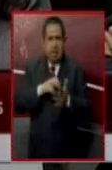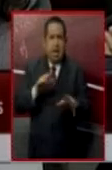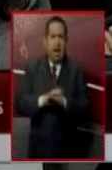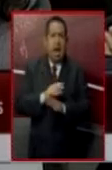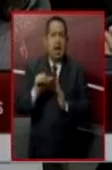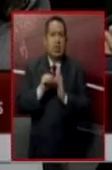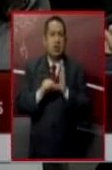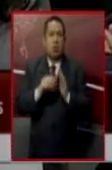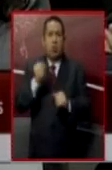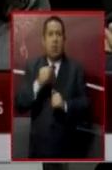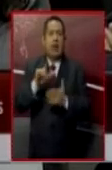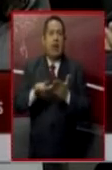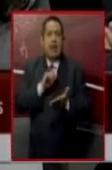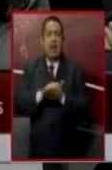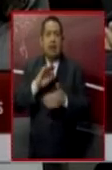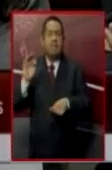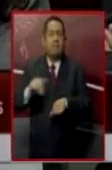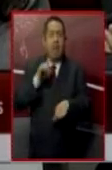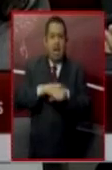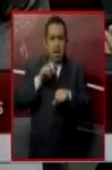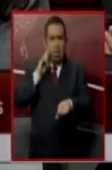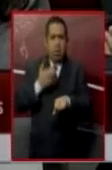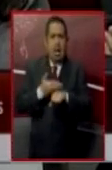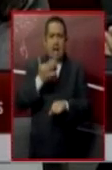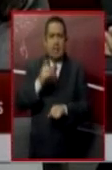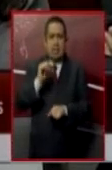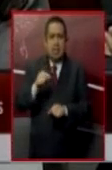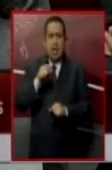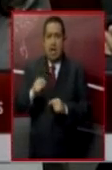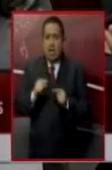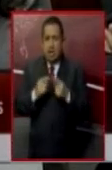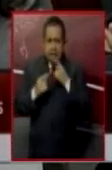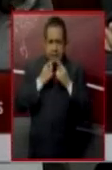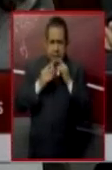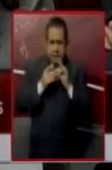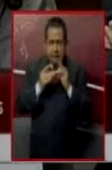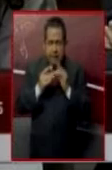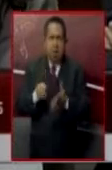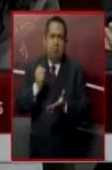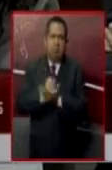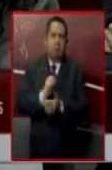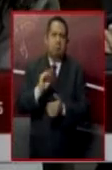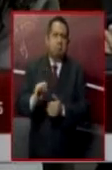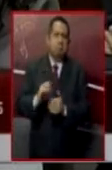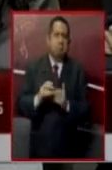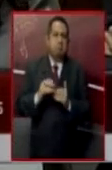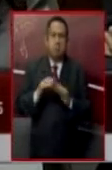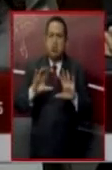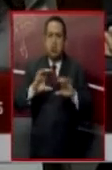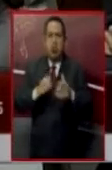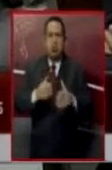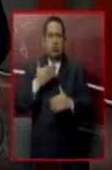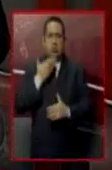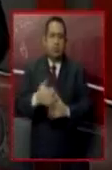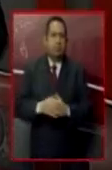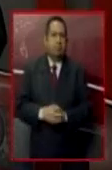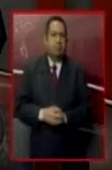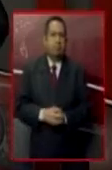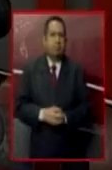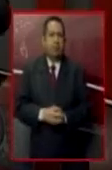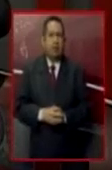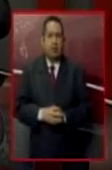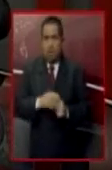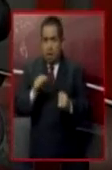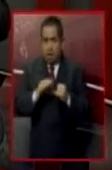9 transitorio de la Ley Federal de Responsabilidad Hacendaria, la cual, después de una breve discusión, fue aprobada por la Comisión de Hacienda.